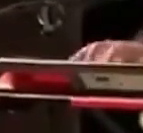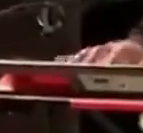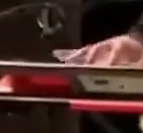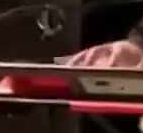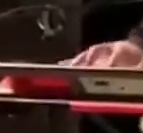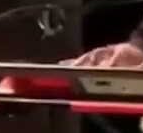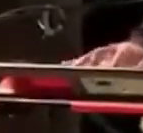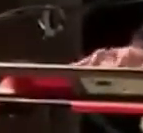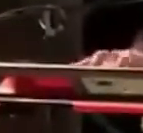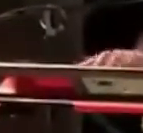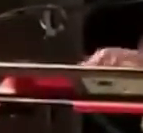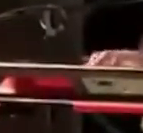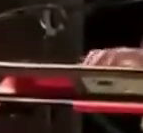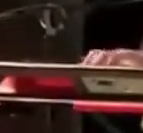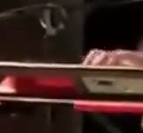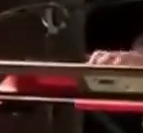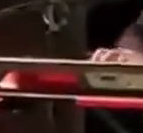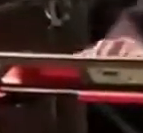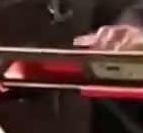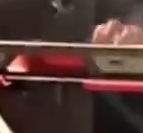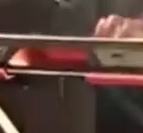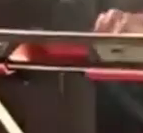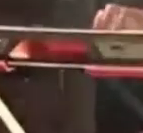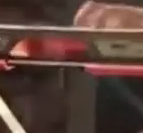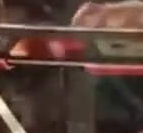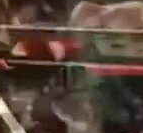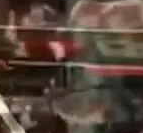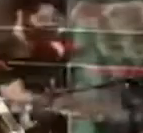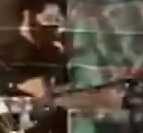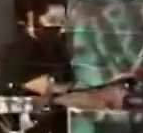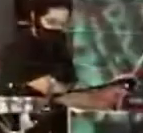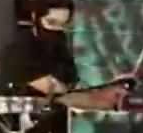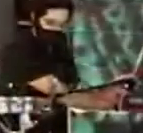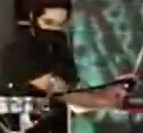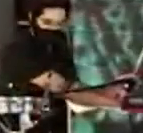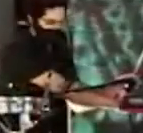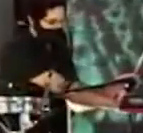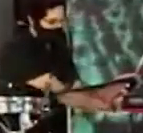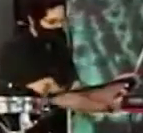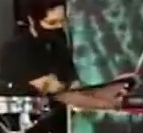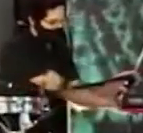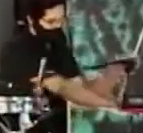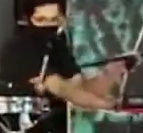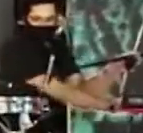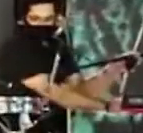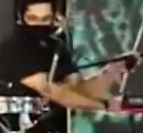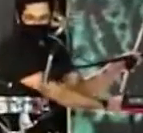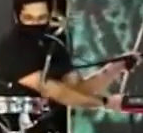Thank you.